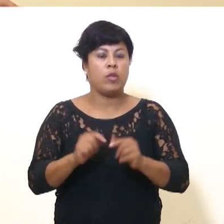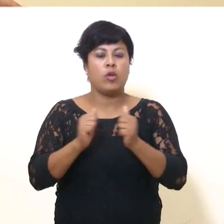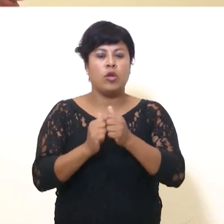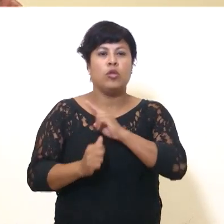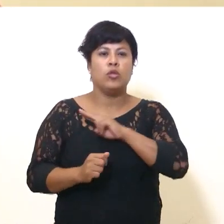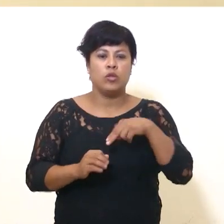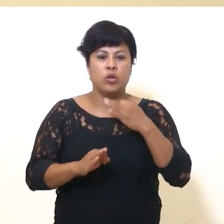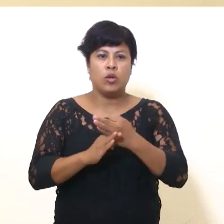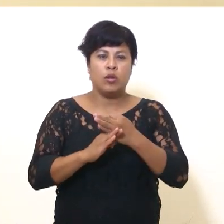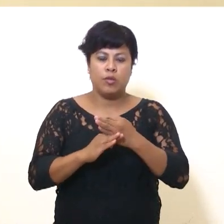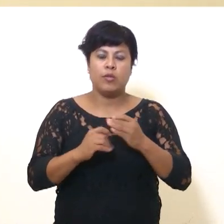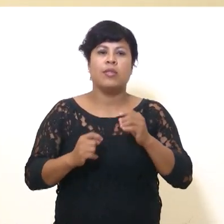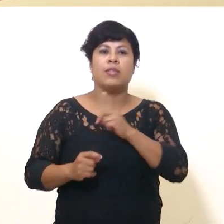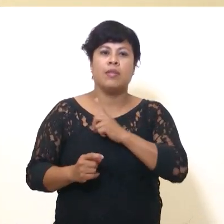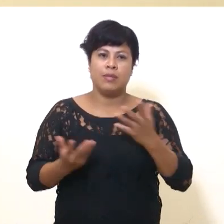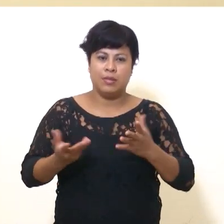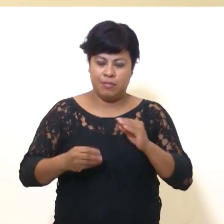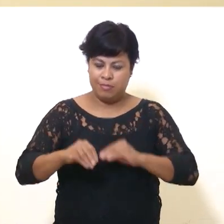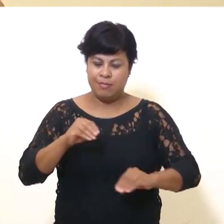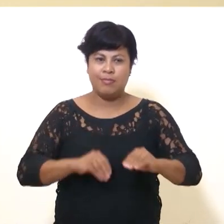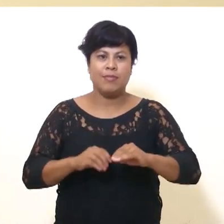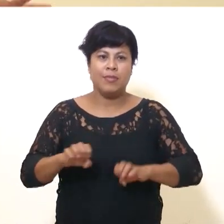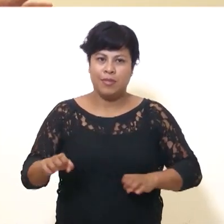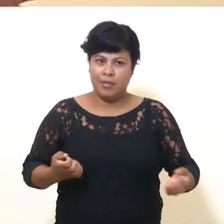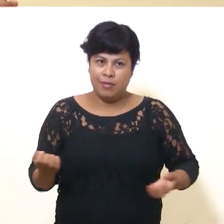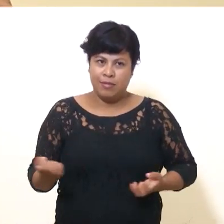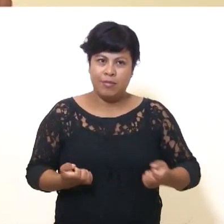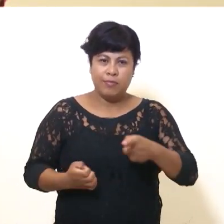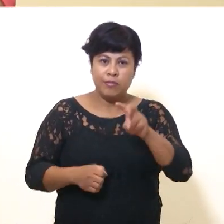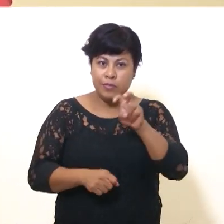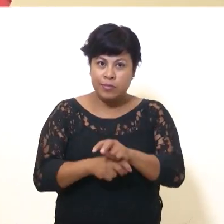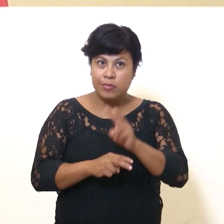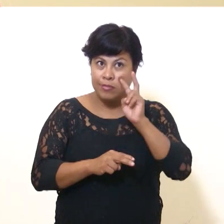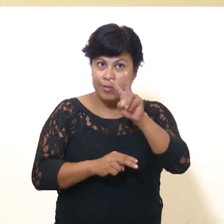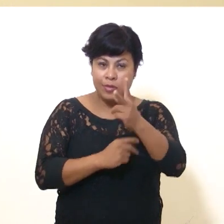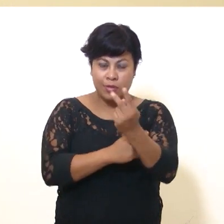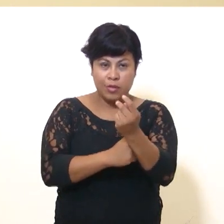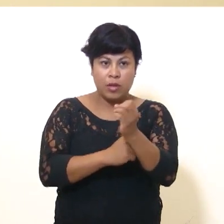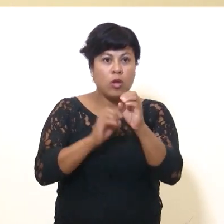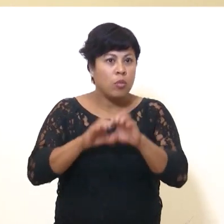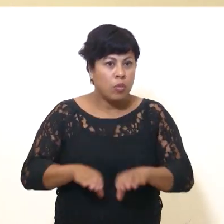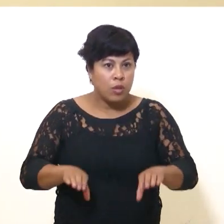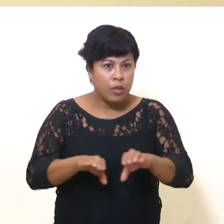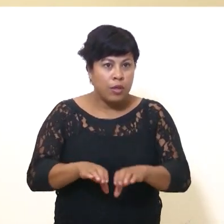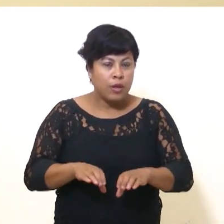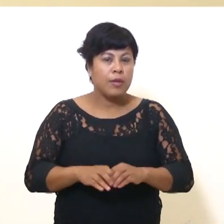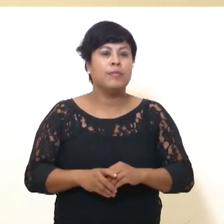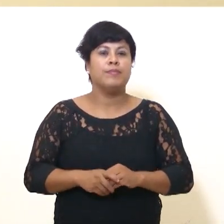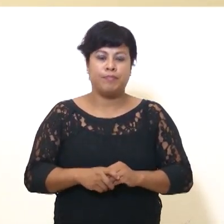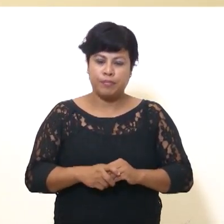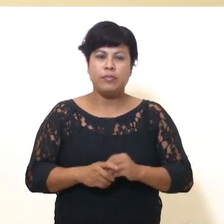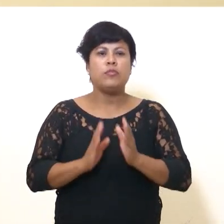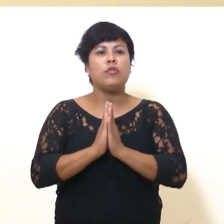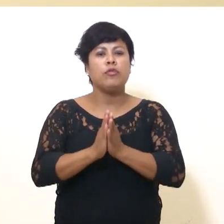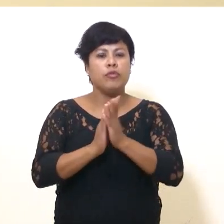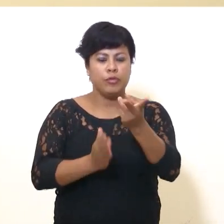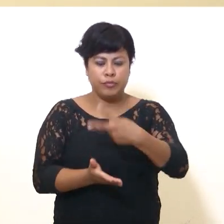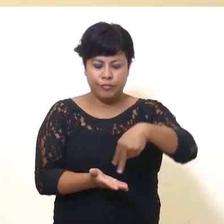Vamos a empezar, ya saben, con nuestra activación física. Estás en casita, estás sentado viendo la tele, estás en tu